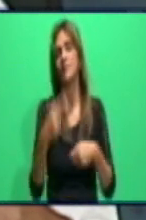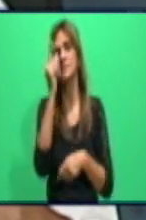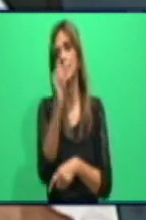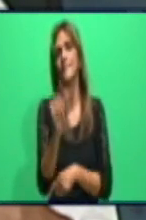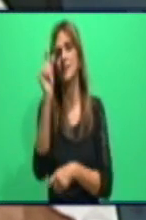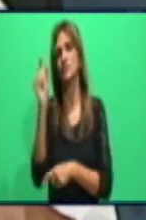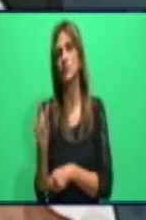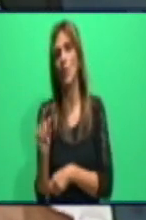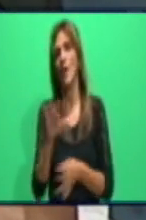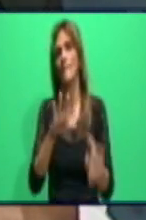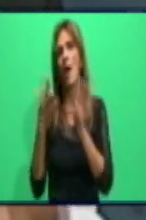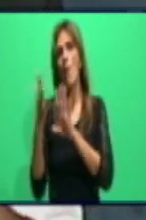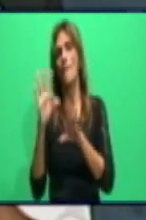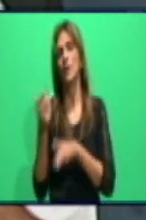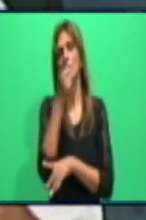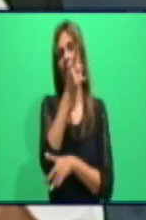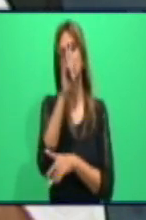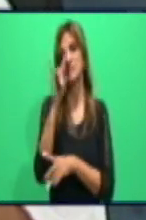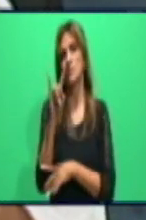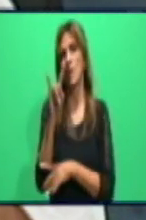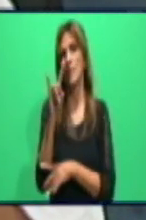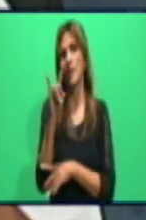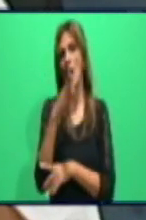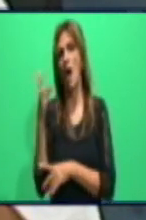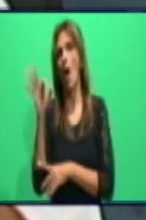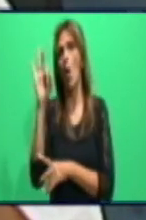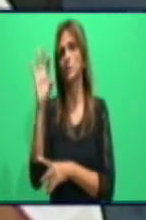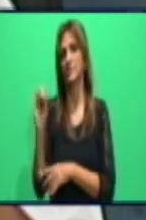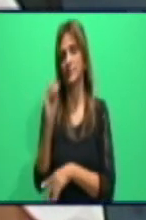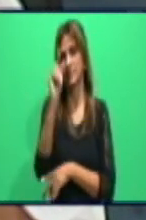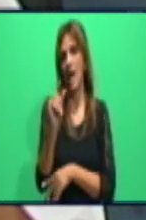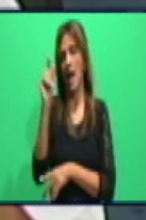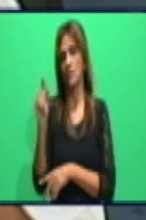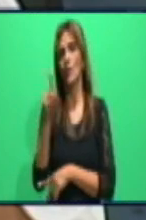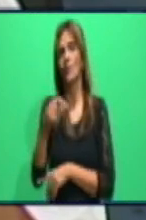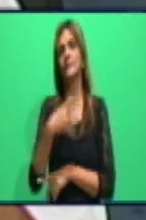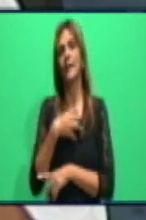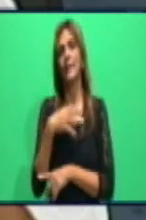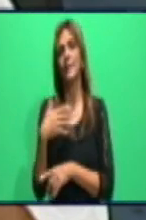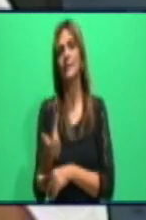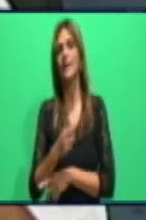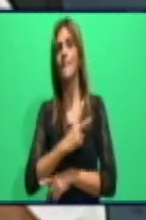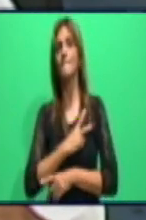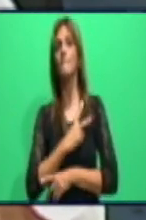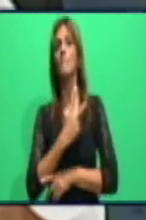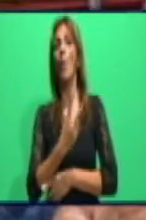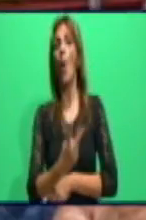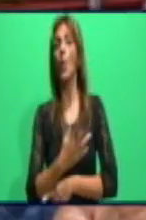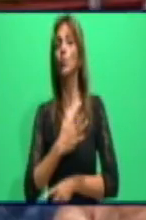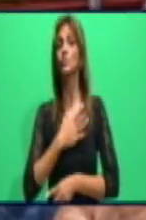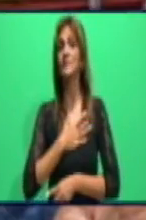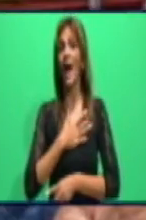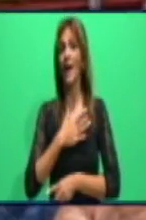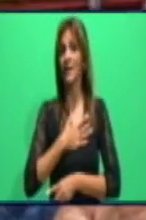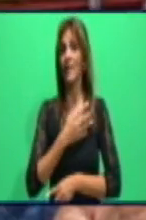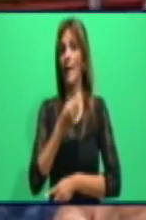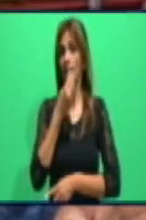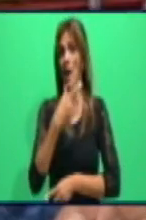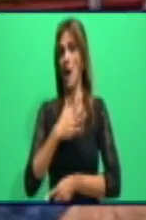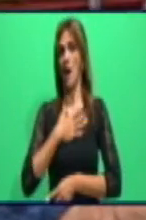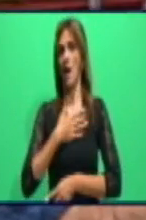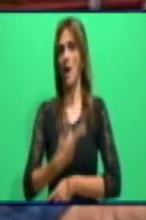comprendidos entre la edad de 19 y 80 años de edad debe primar el principio de voluntariedad discúlpeme nuevamente doctora